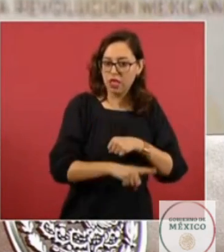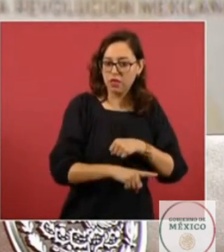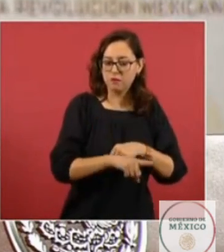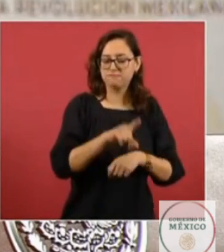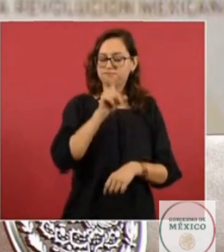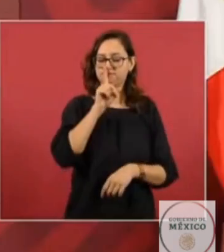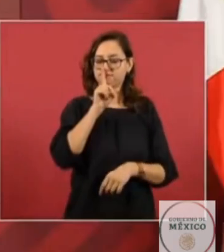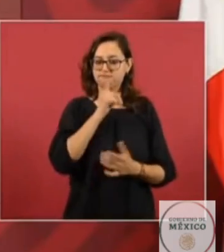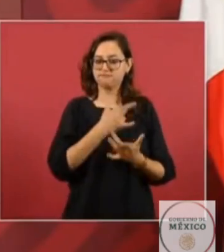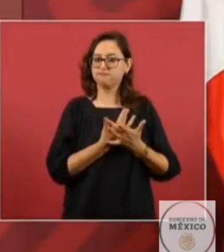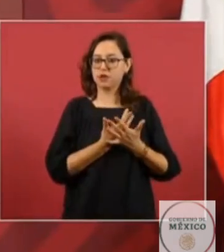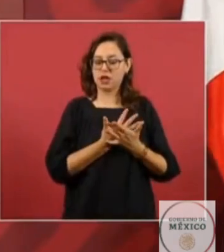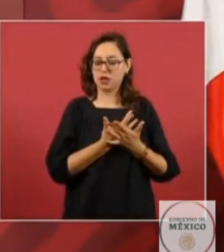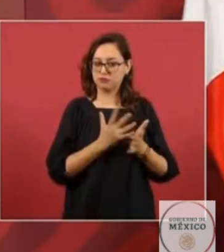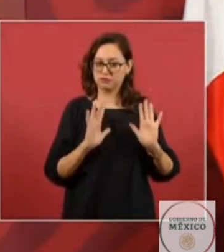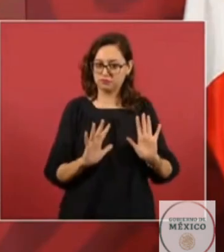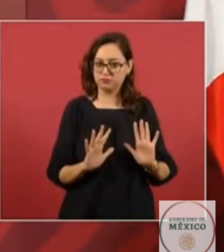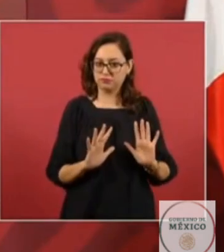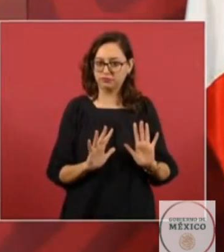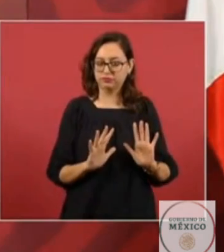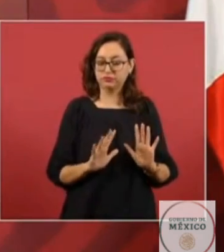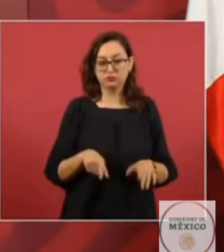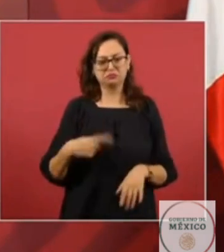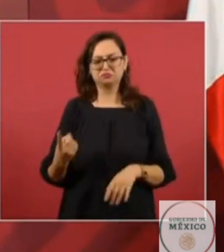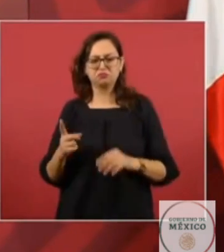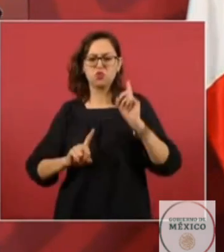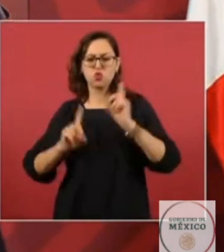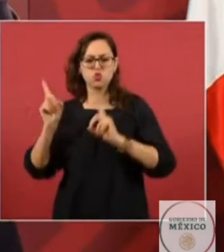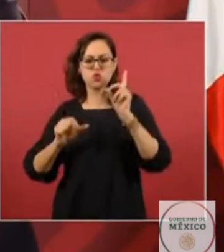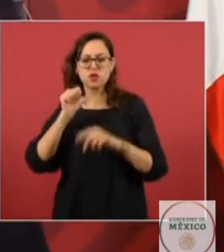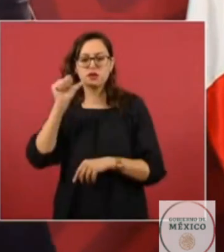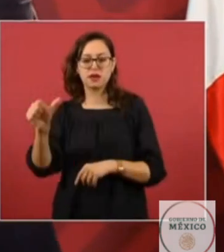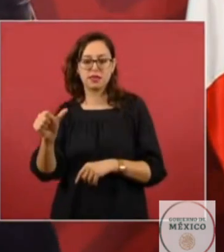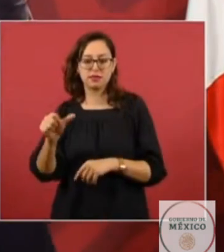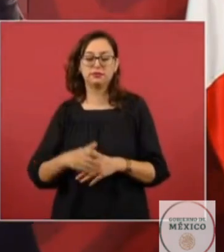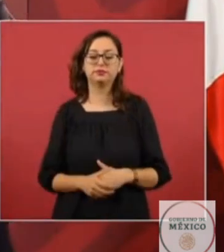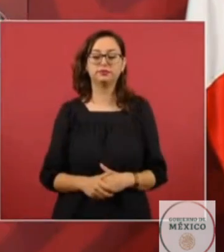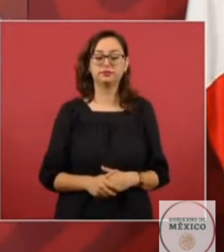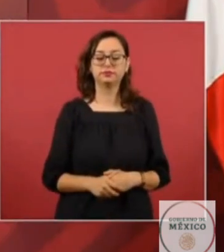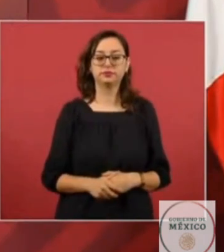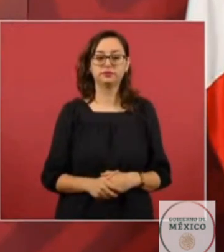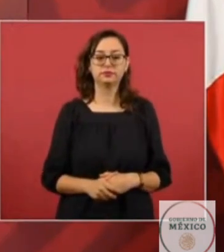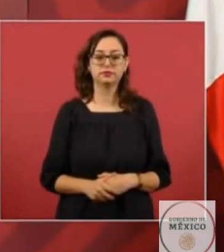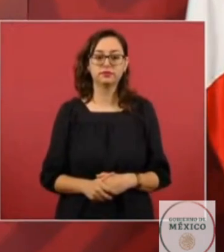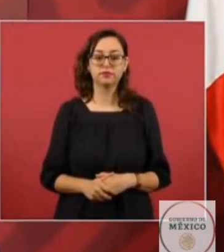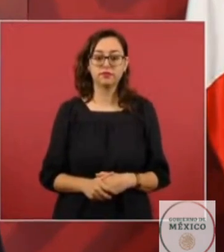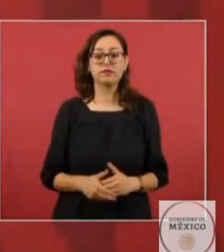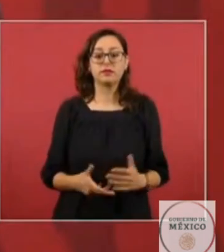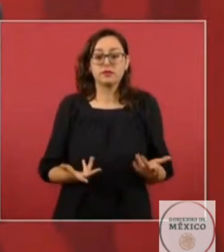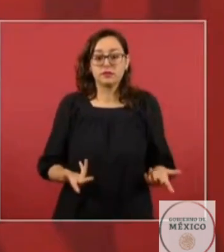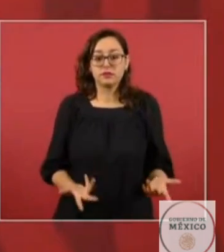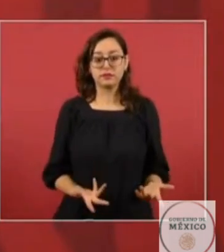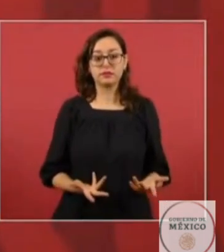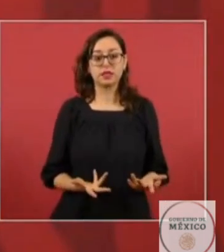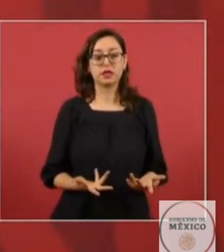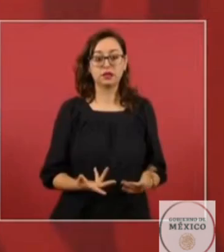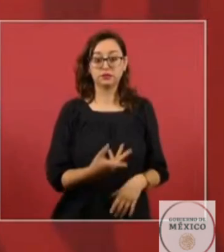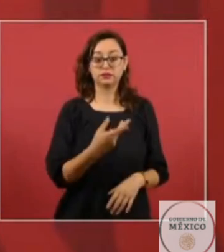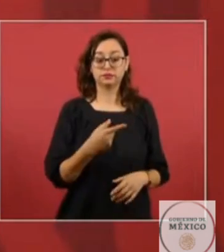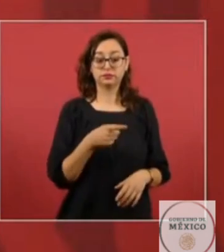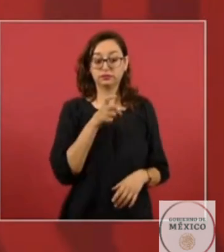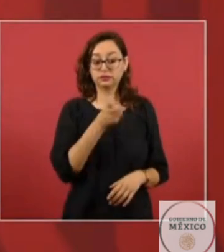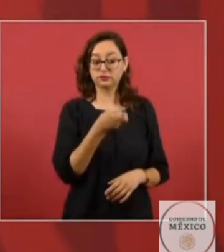No he considerado esa posibilidad. Porque miren, hay que tener mucho cuidado con esto